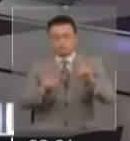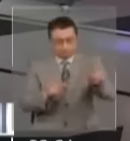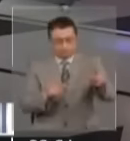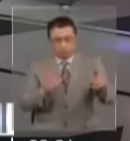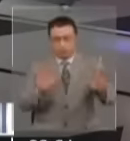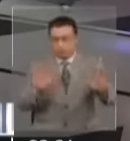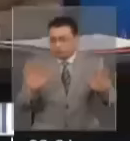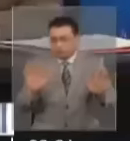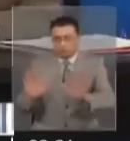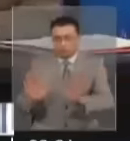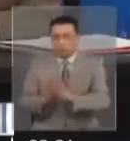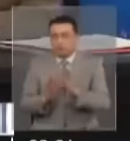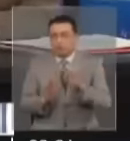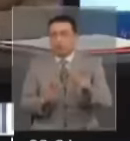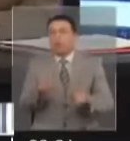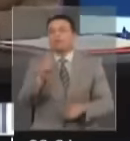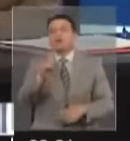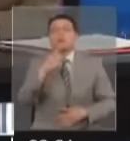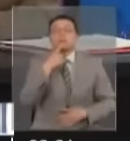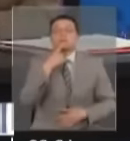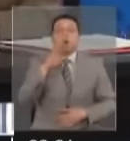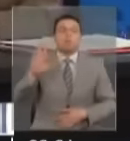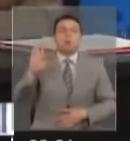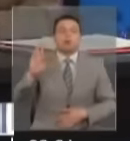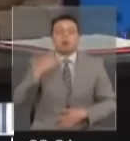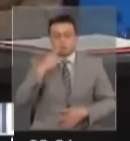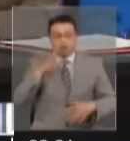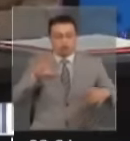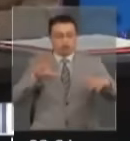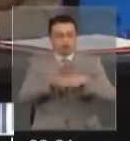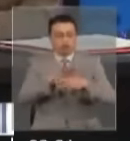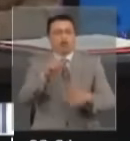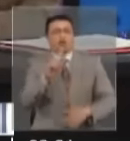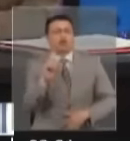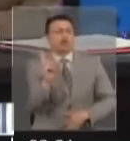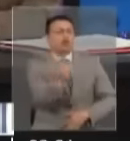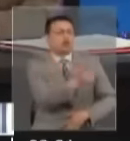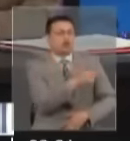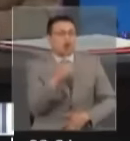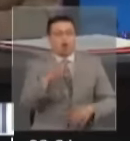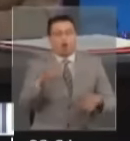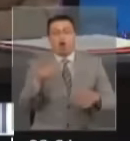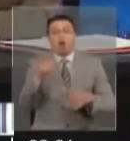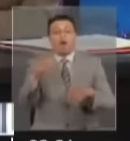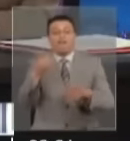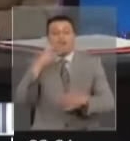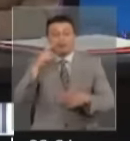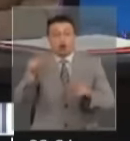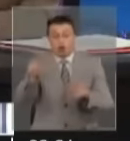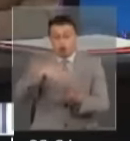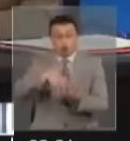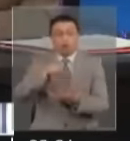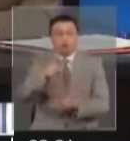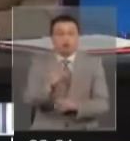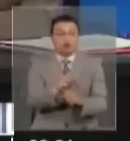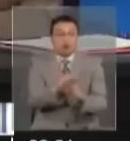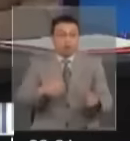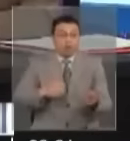Alejandro, que está viendo la palabra. Andrés, no prometas entonces juntarte con todos los vecinos, con todas las unidades vecinales de la comuna, porque eso no se va a